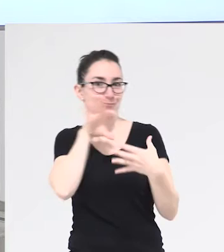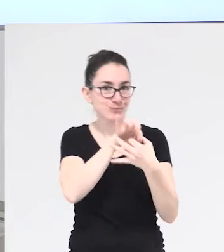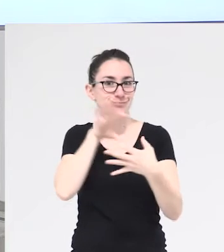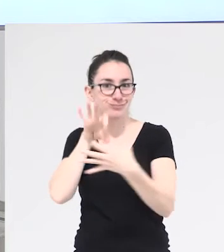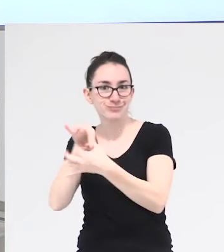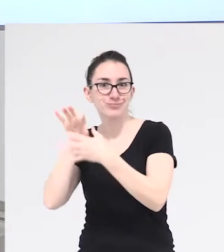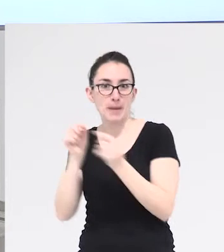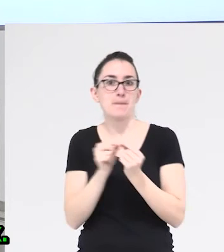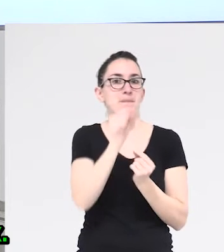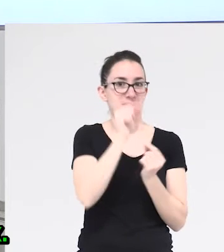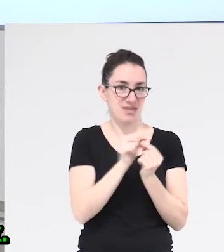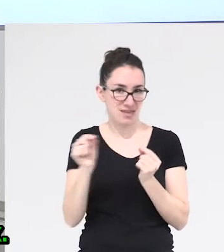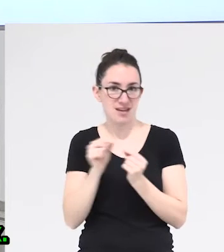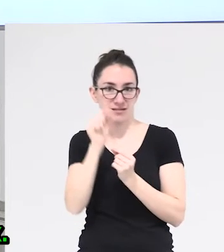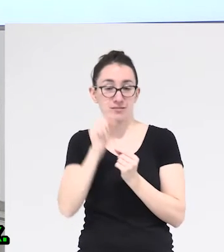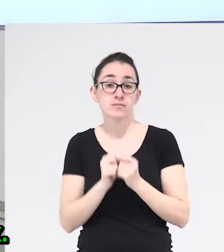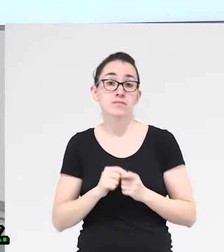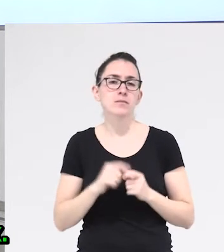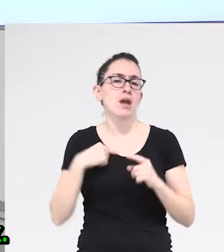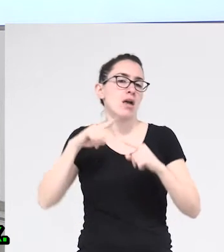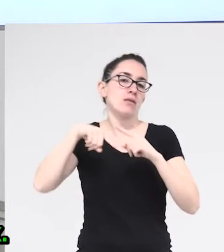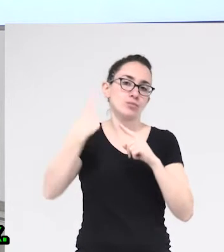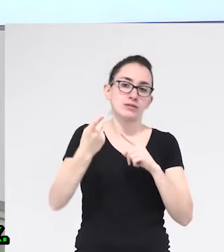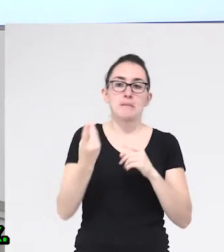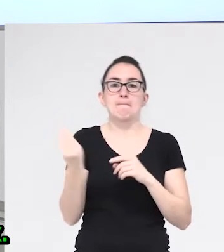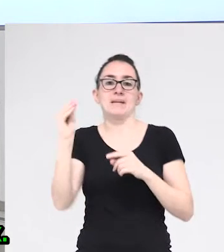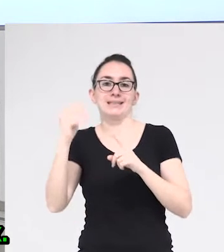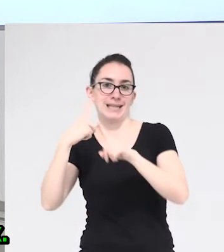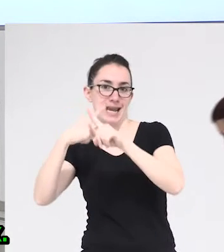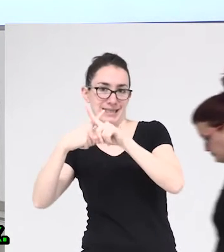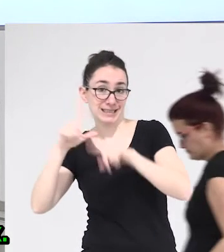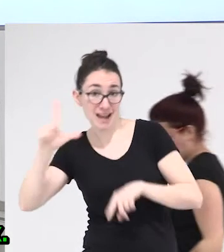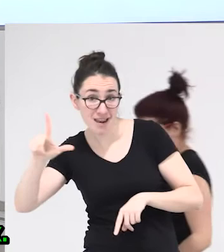concretas. Luego se le agrega una XL y a día de hoy